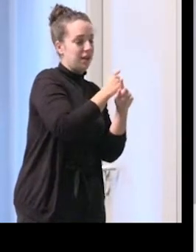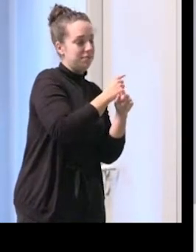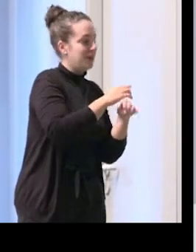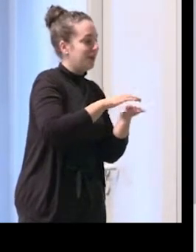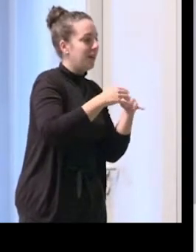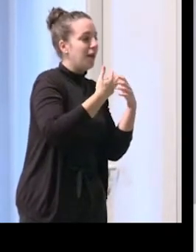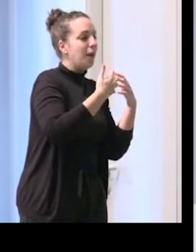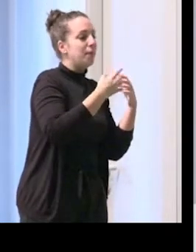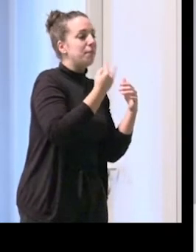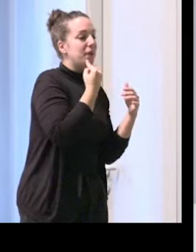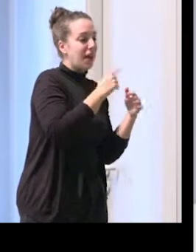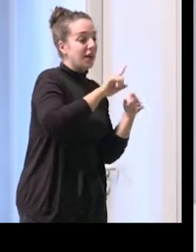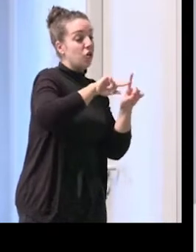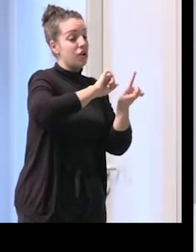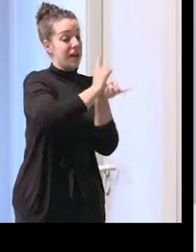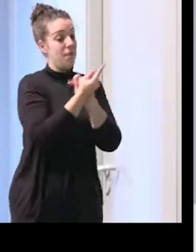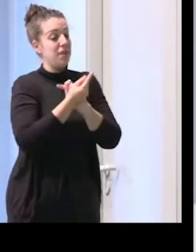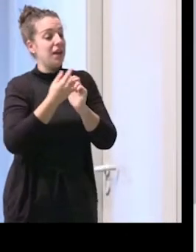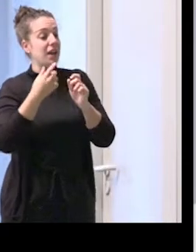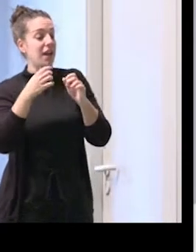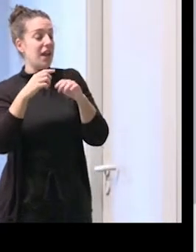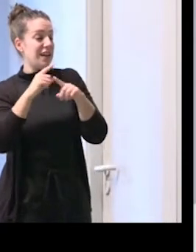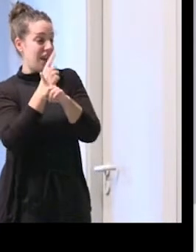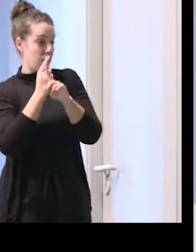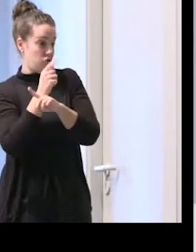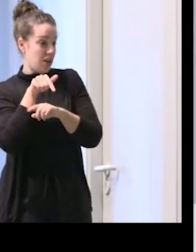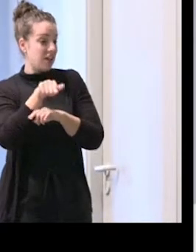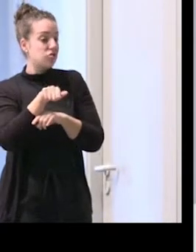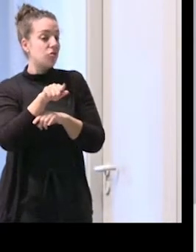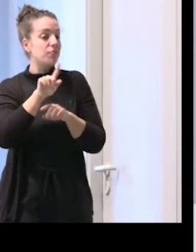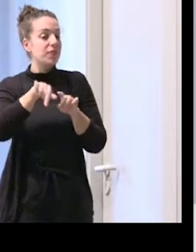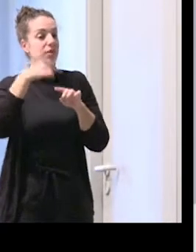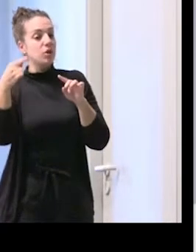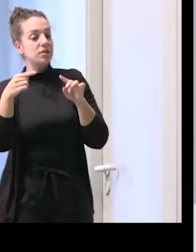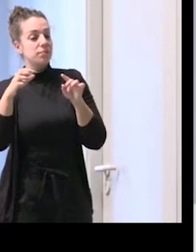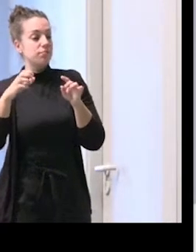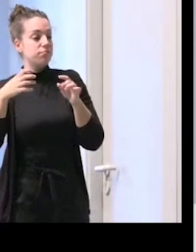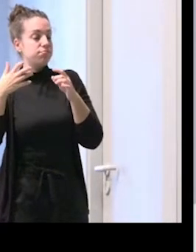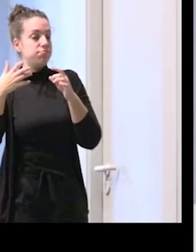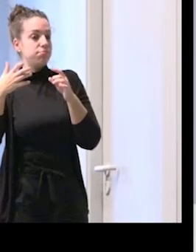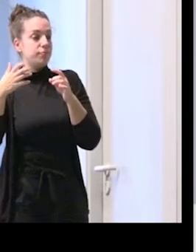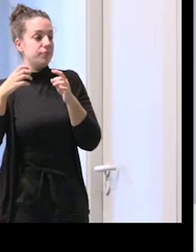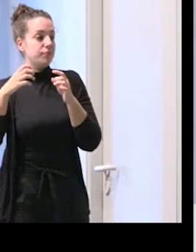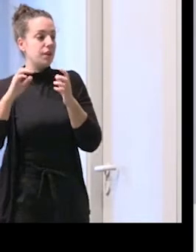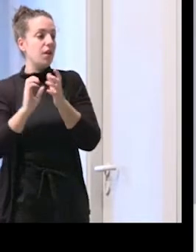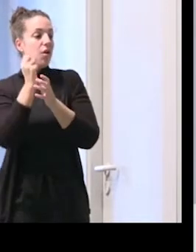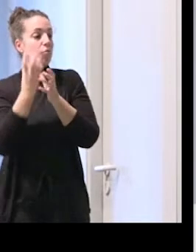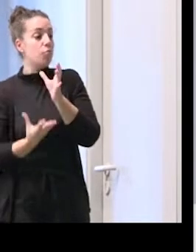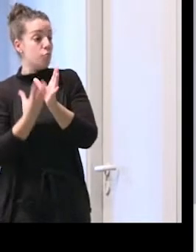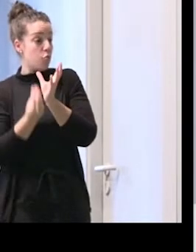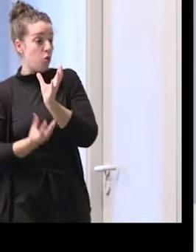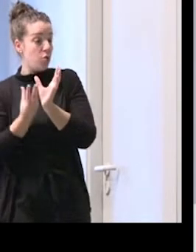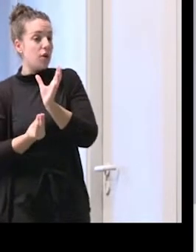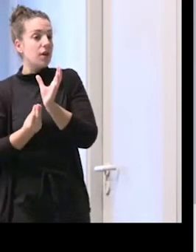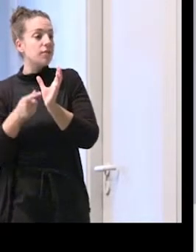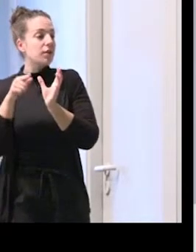ser transmitida al cerebro, tiene que ser transmitida al bulbo raquídeo a través de esta neurona, que es la neurona